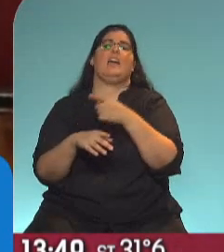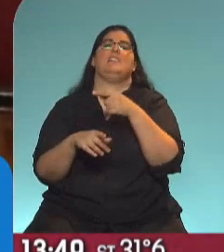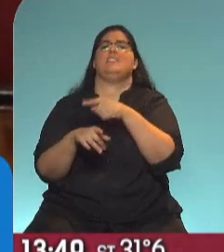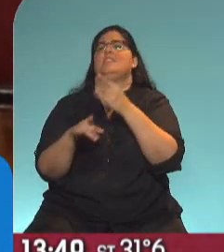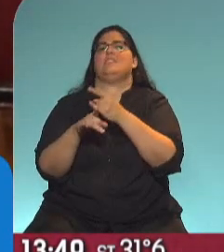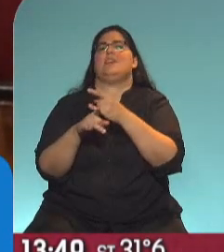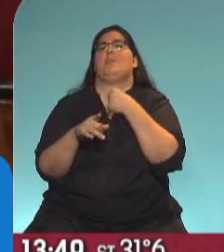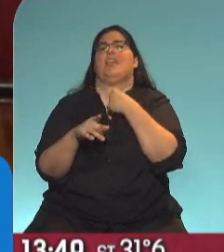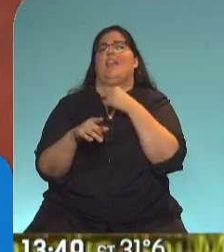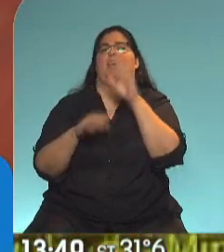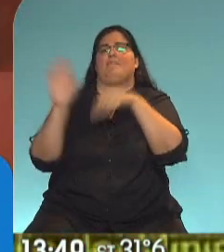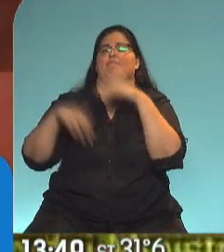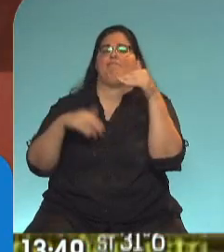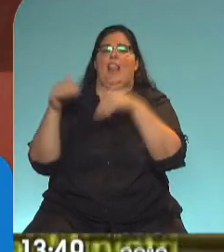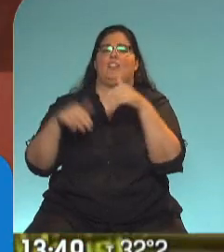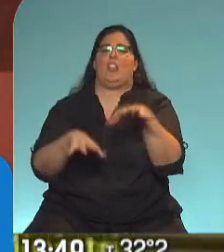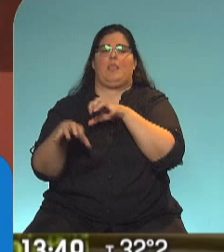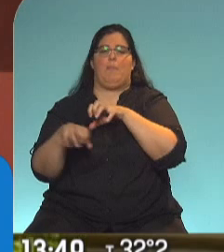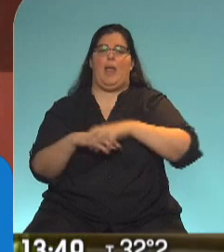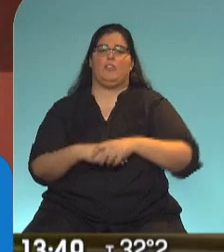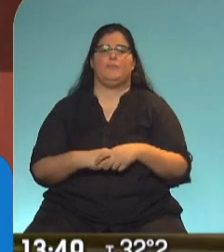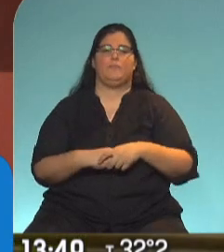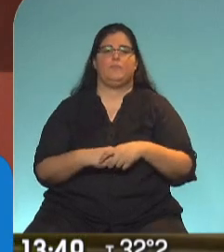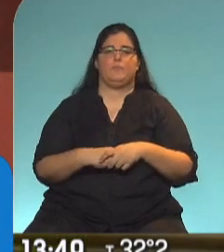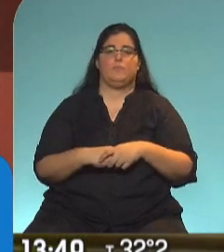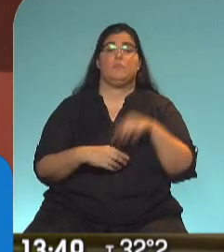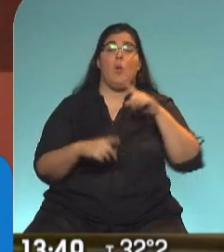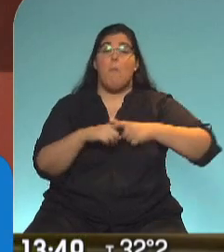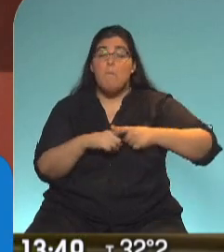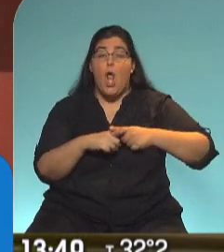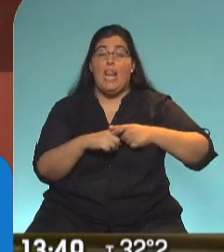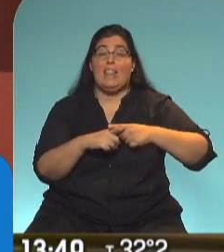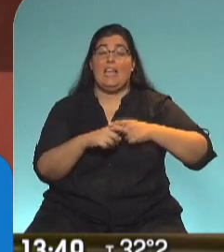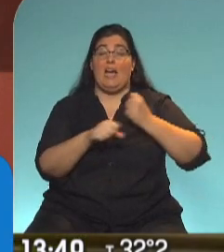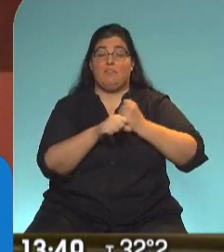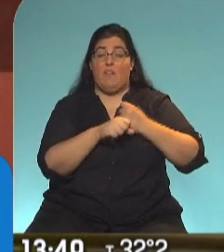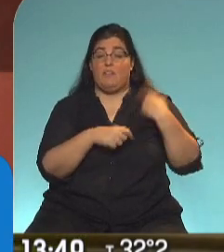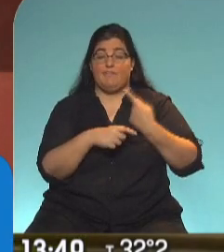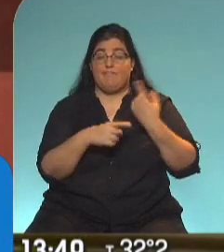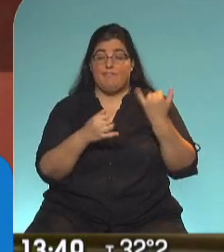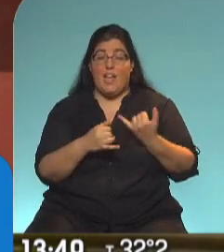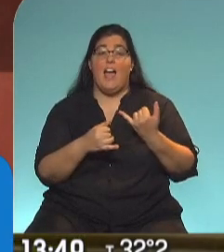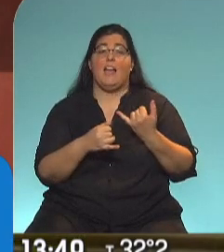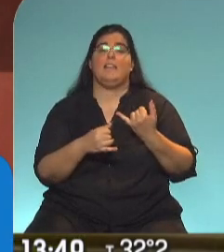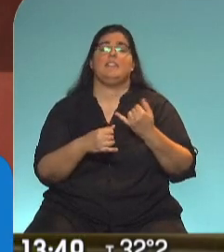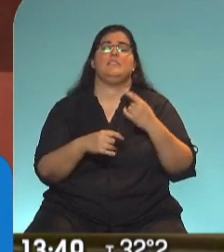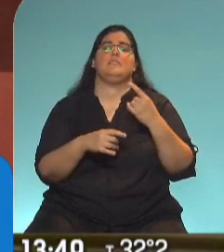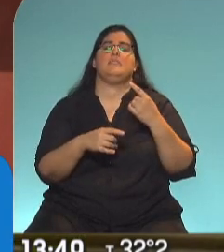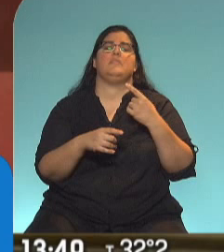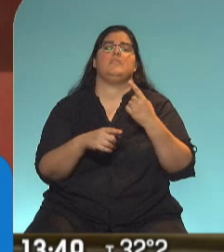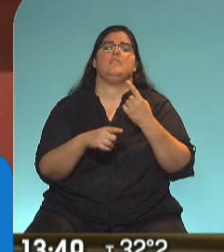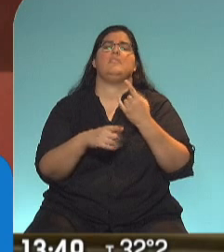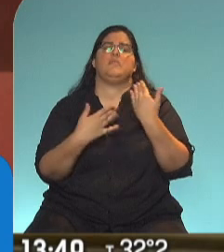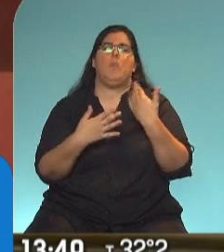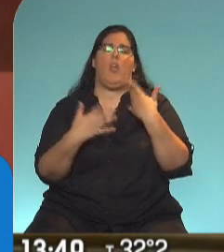a elecciones anticipadas. E cioè che quando si fa politica si può anche rinunciare a una poltrona, non si può